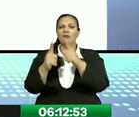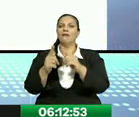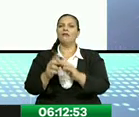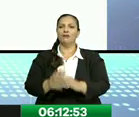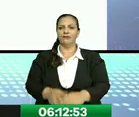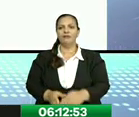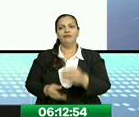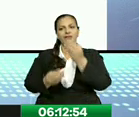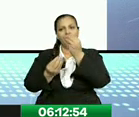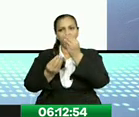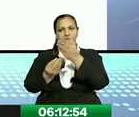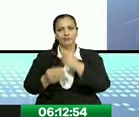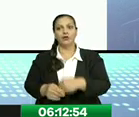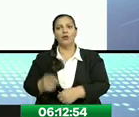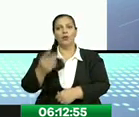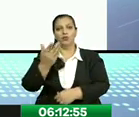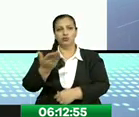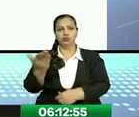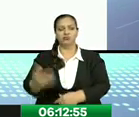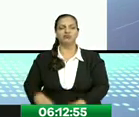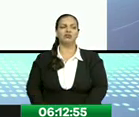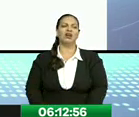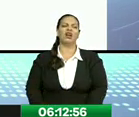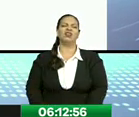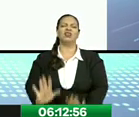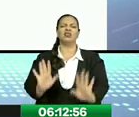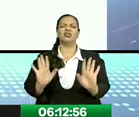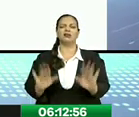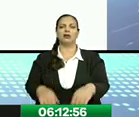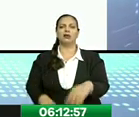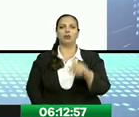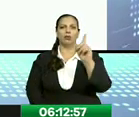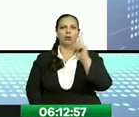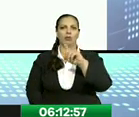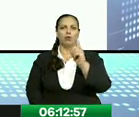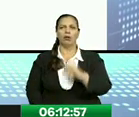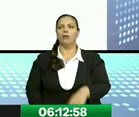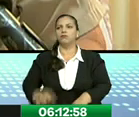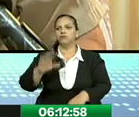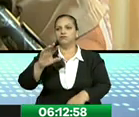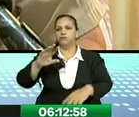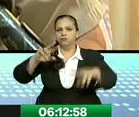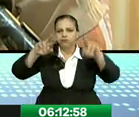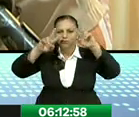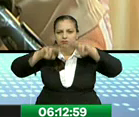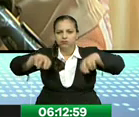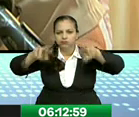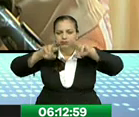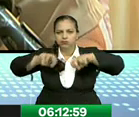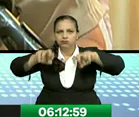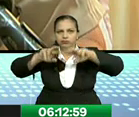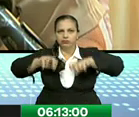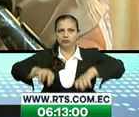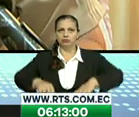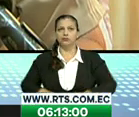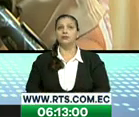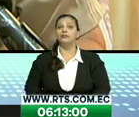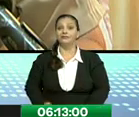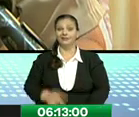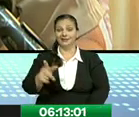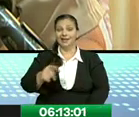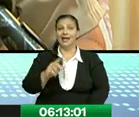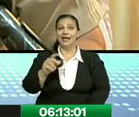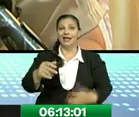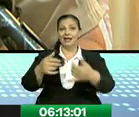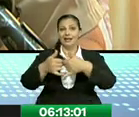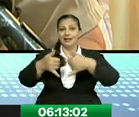está esperando respuesta. Ya en esta misma calle le robaron a una farmacia al frente. Llegó en esta Harry misma sucio. Calle, al frente, a